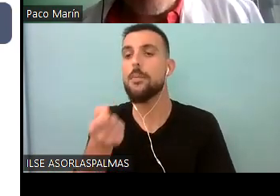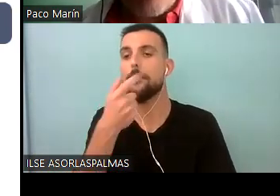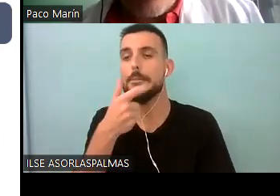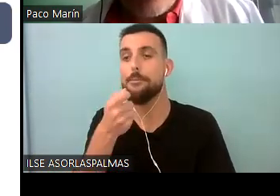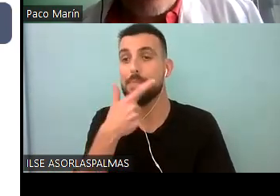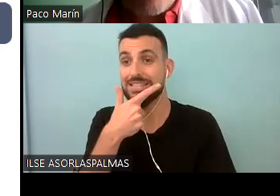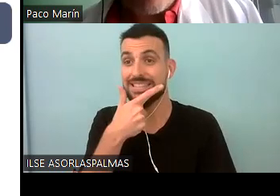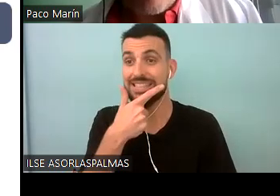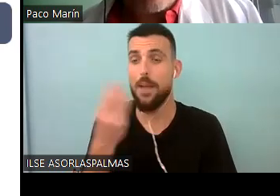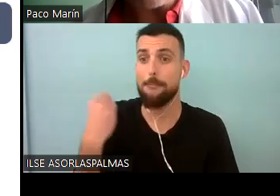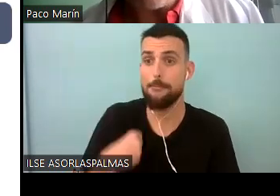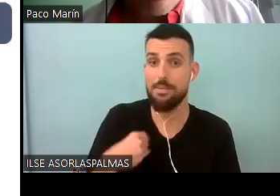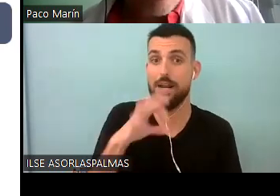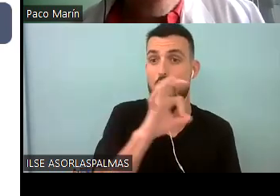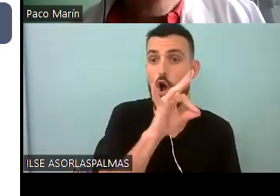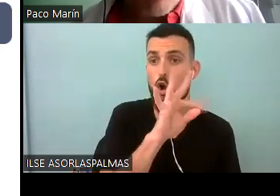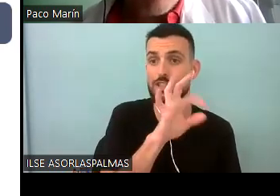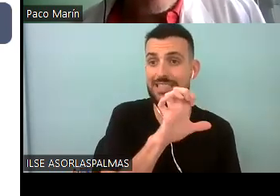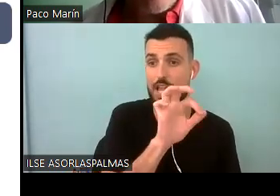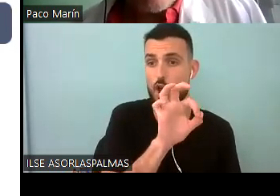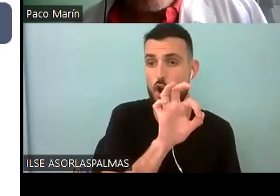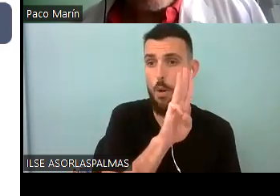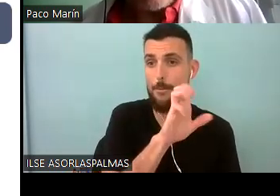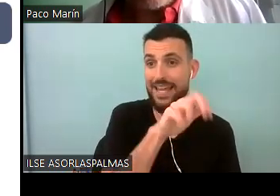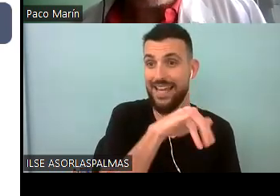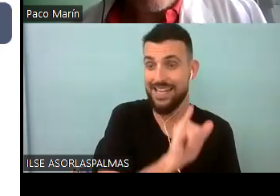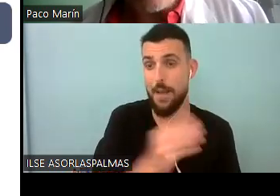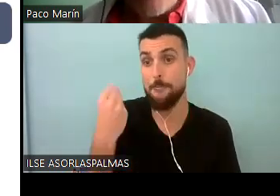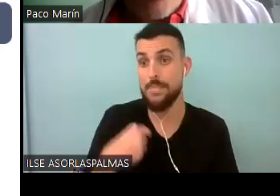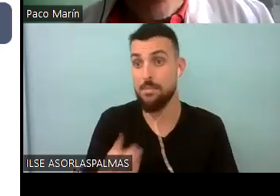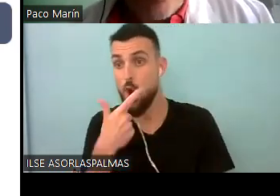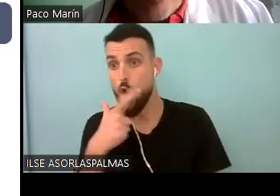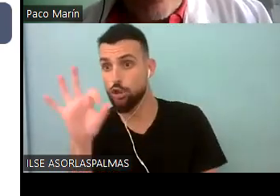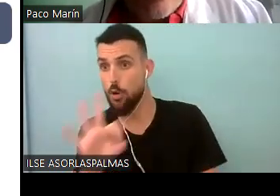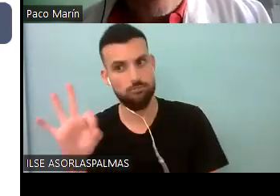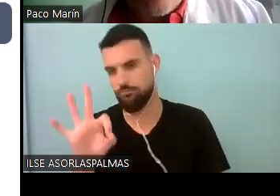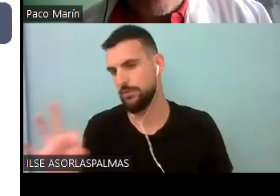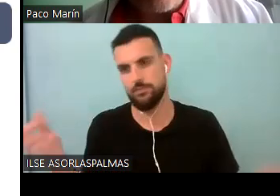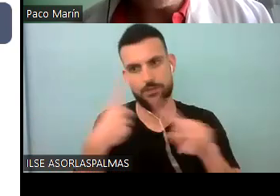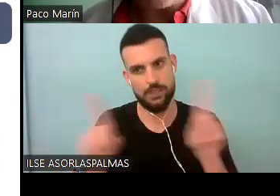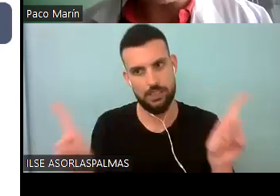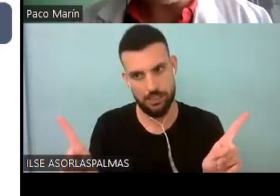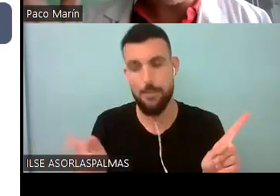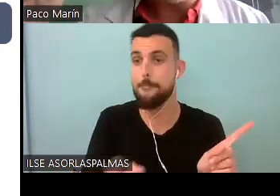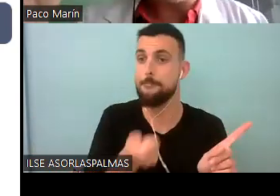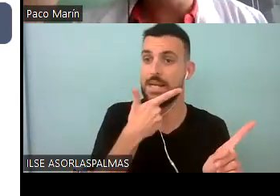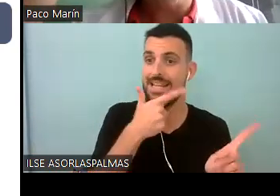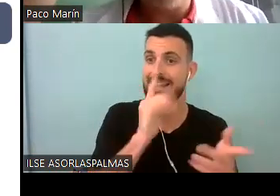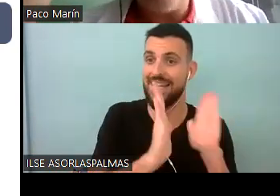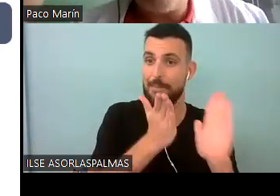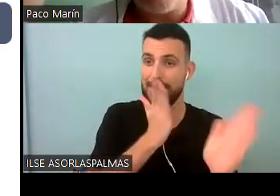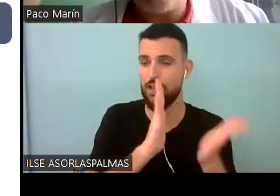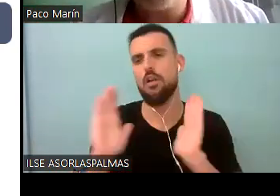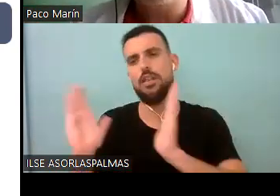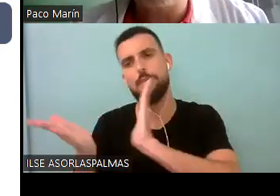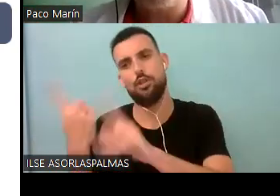para una osteopenia, que solemos dar calcio y vitamina D fundamentalmente, que para una osteoporosis. Una osteoporosis ya la